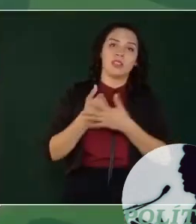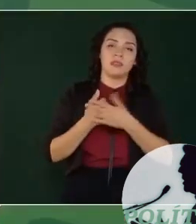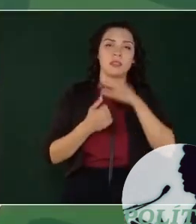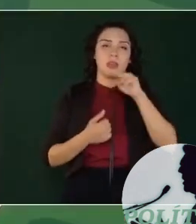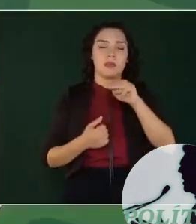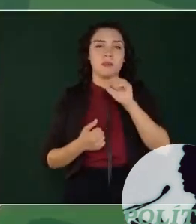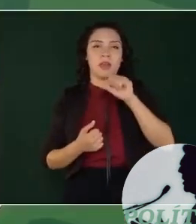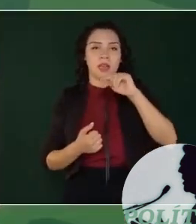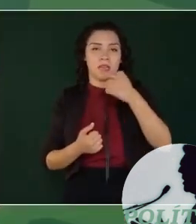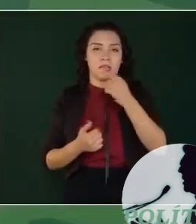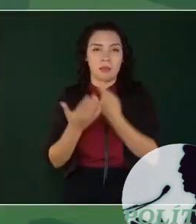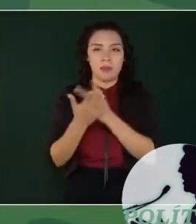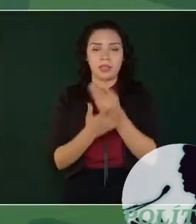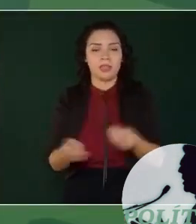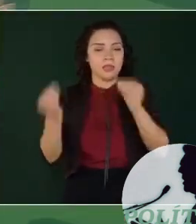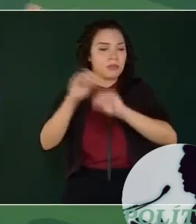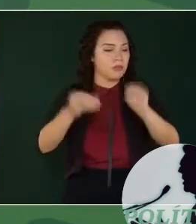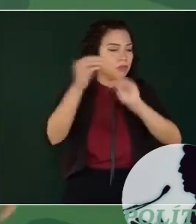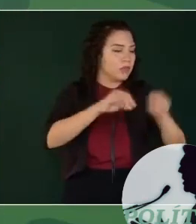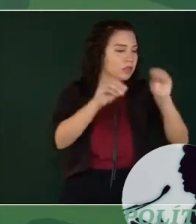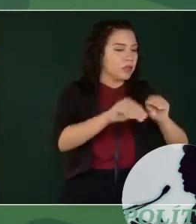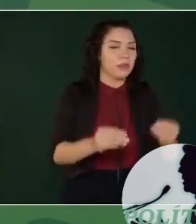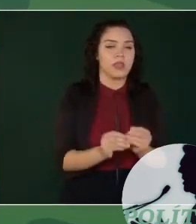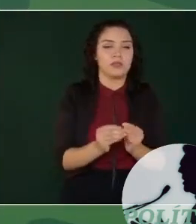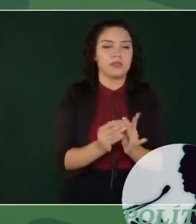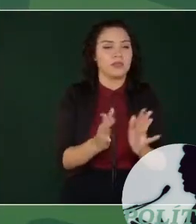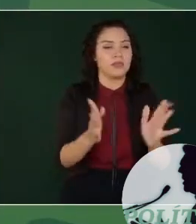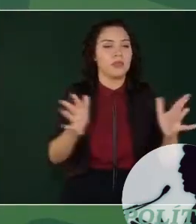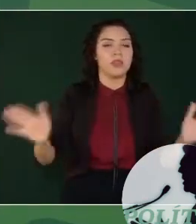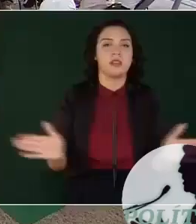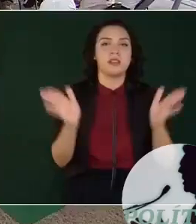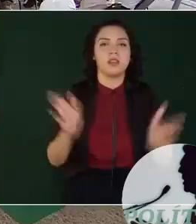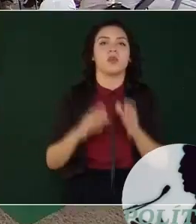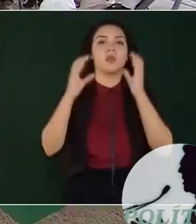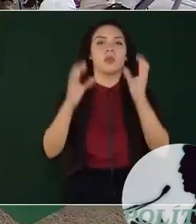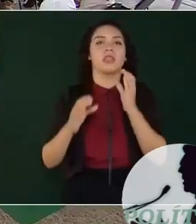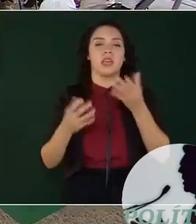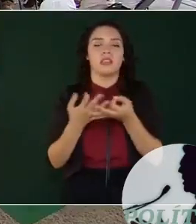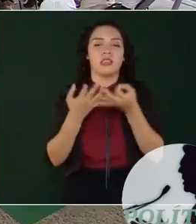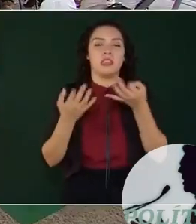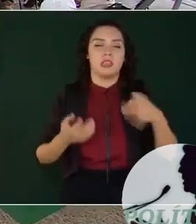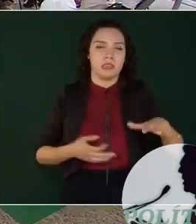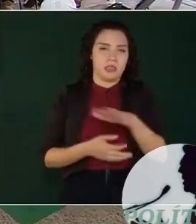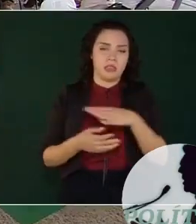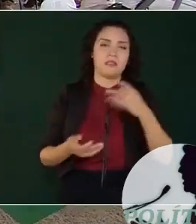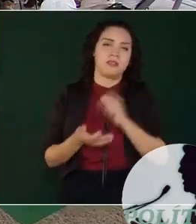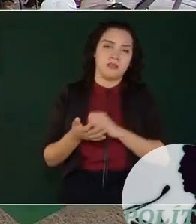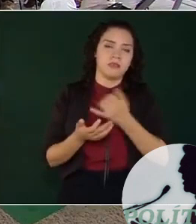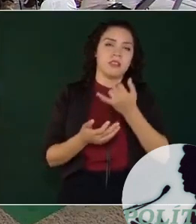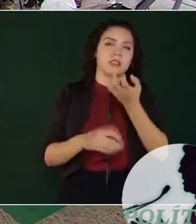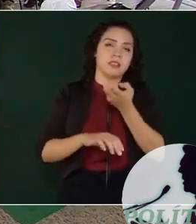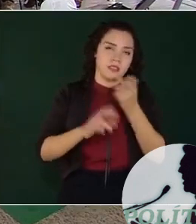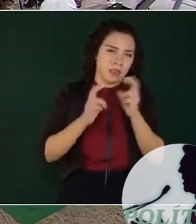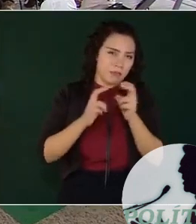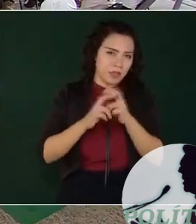para desarrollar la apicultura. Así es que estamos buscando integrar en forma completa todo este desarrollo